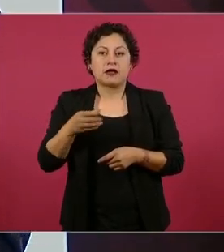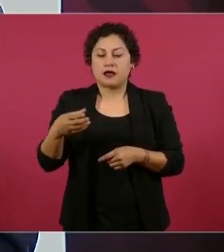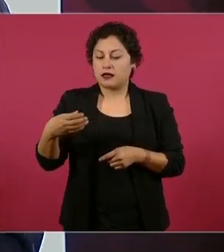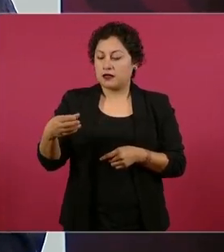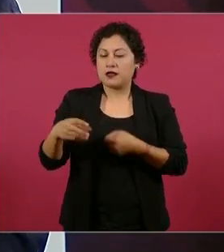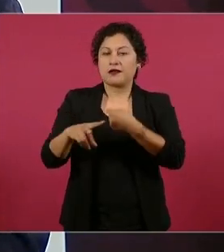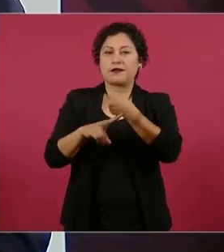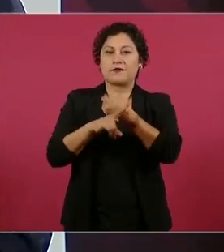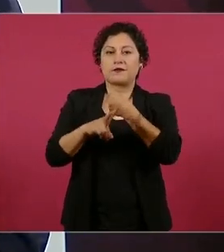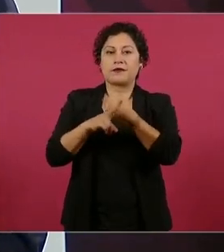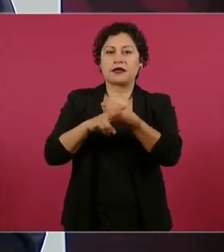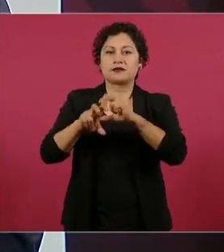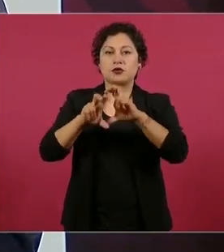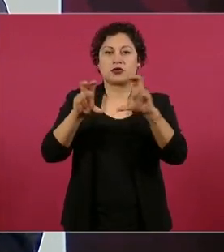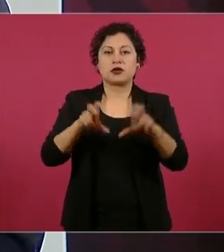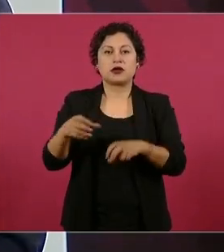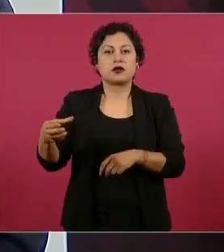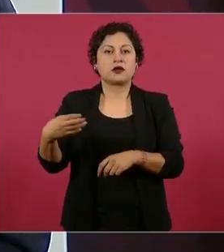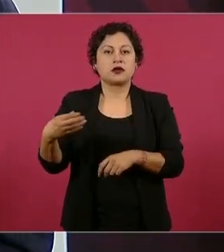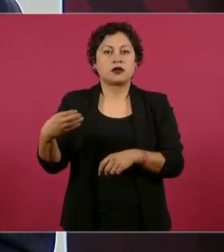o sea, insinuando que era